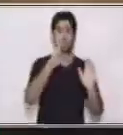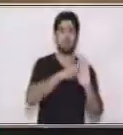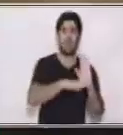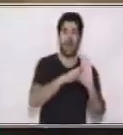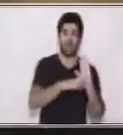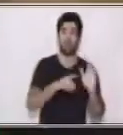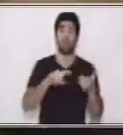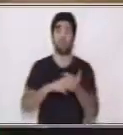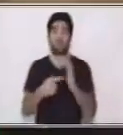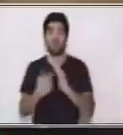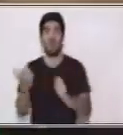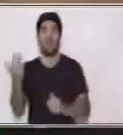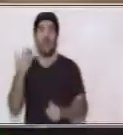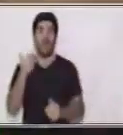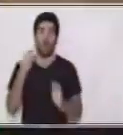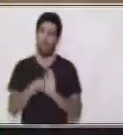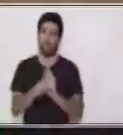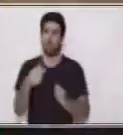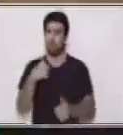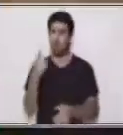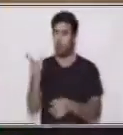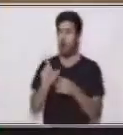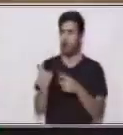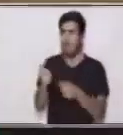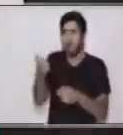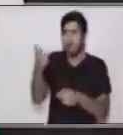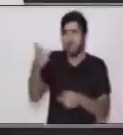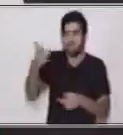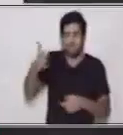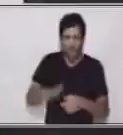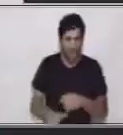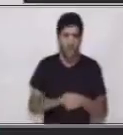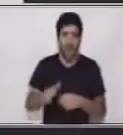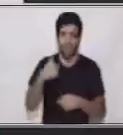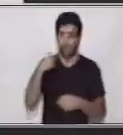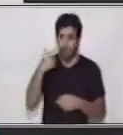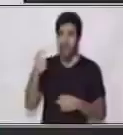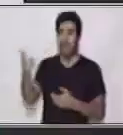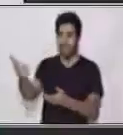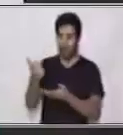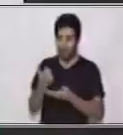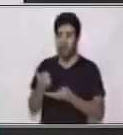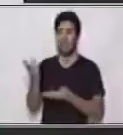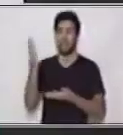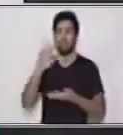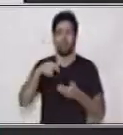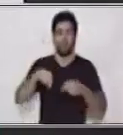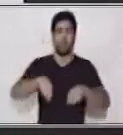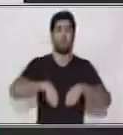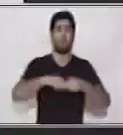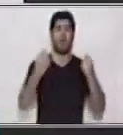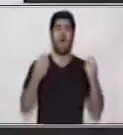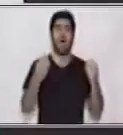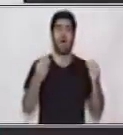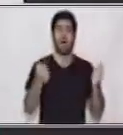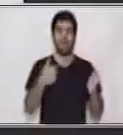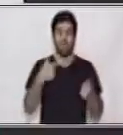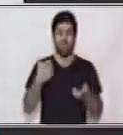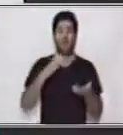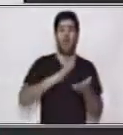deja que reflexionemos acerca de lo que nos están diciendo. Eso es la